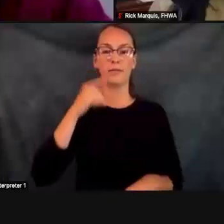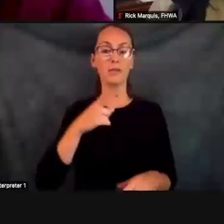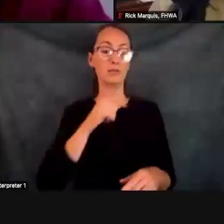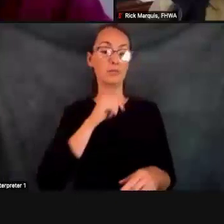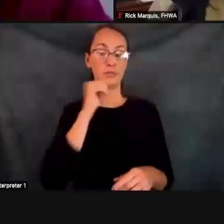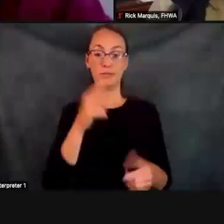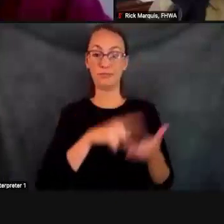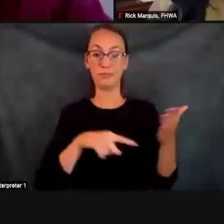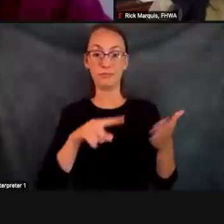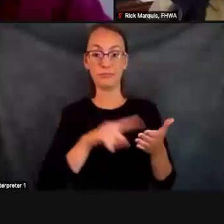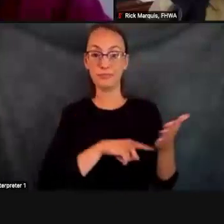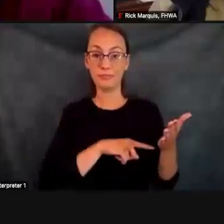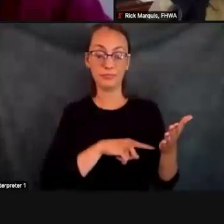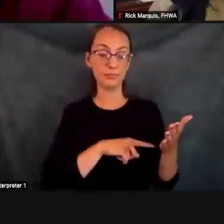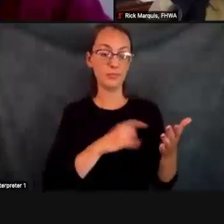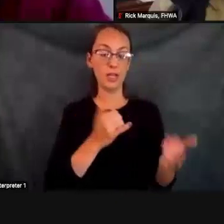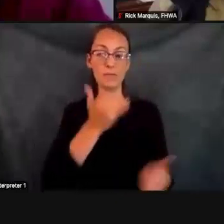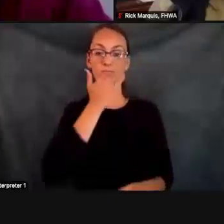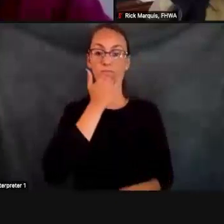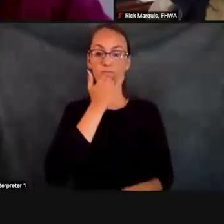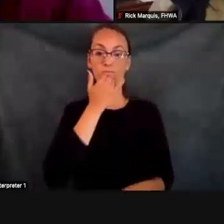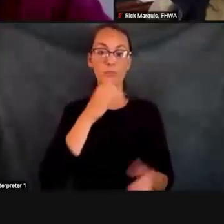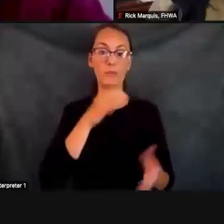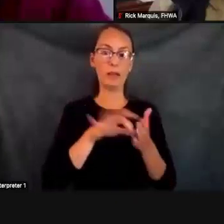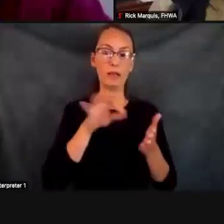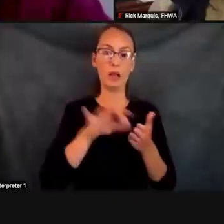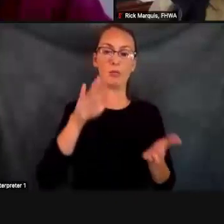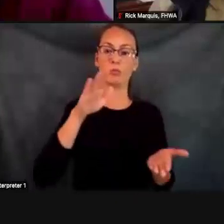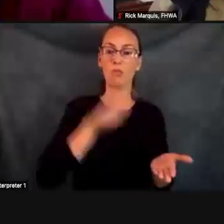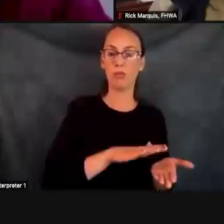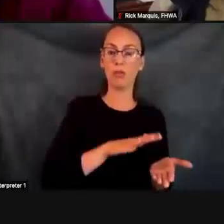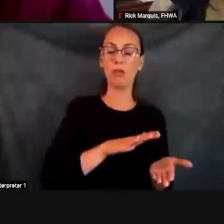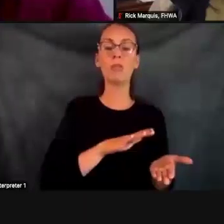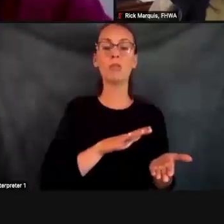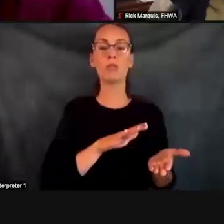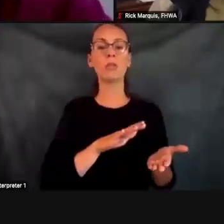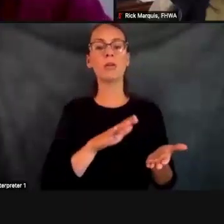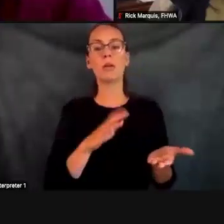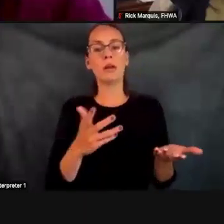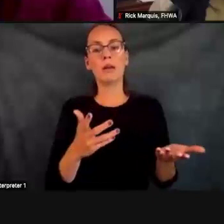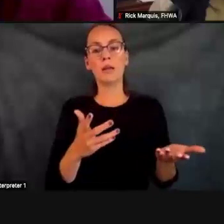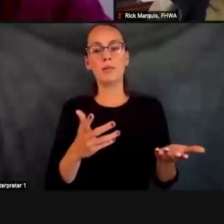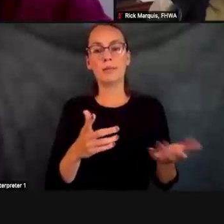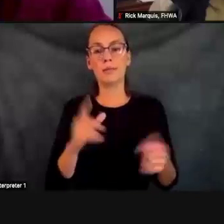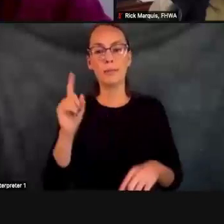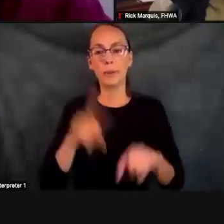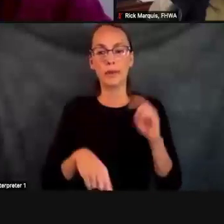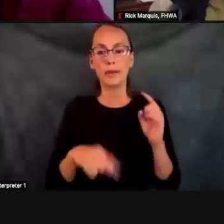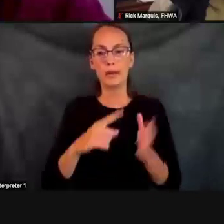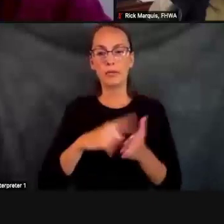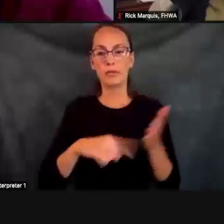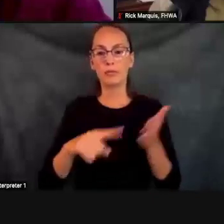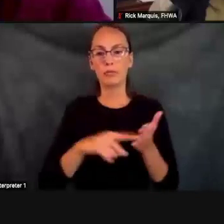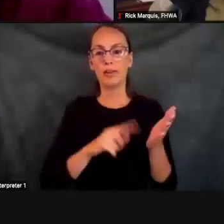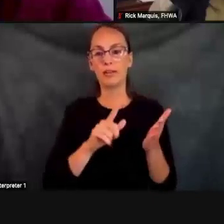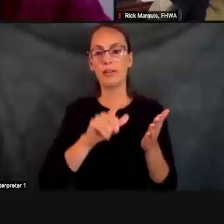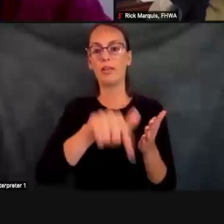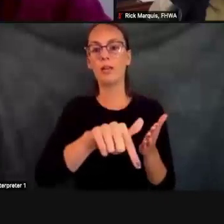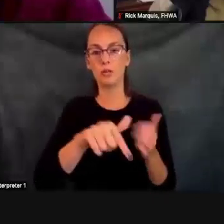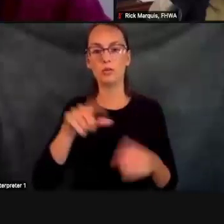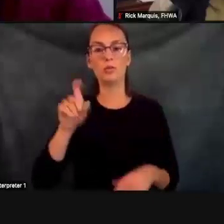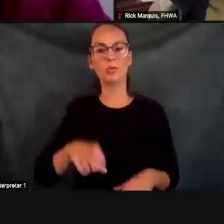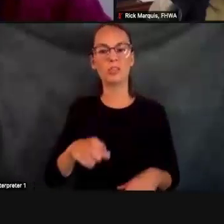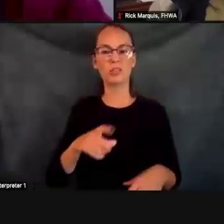han calculado todo eso de manera correcta, si el conteo ha sido demasiado bajo, porque nunca vamos a tener